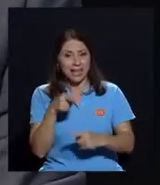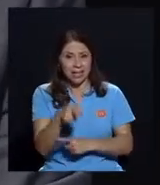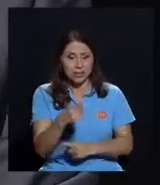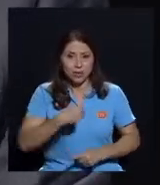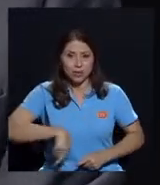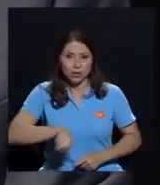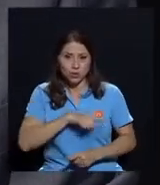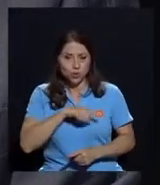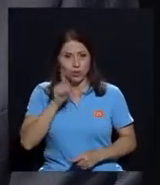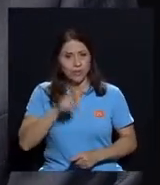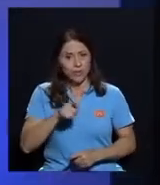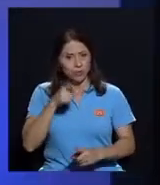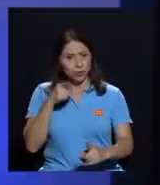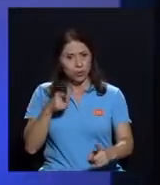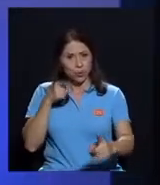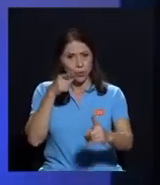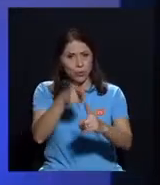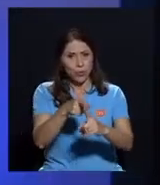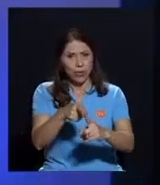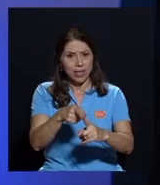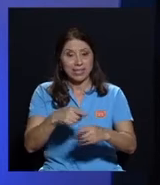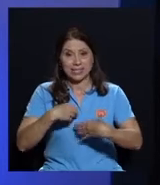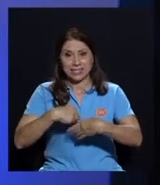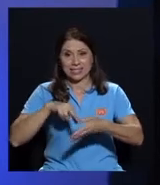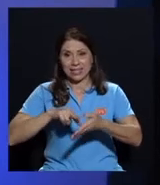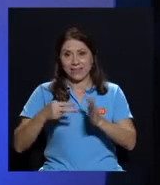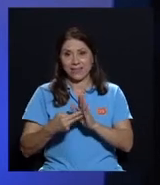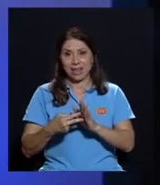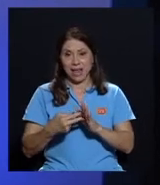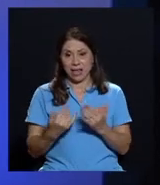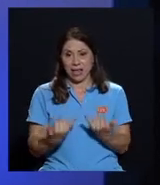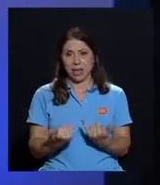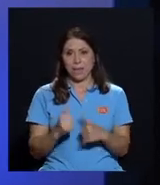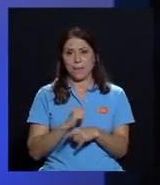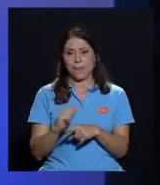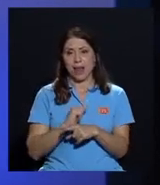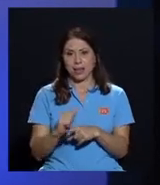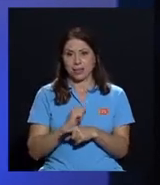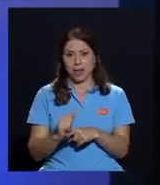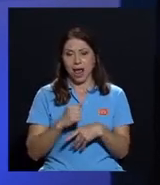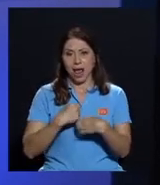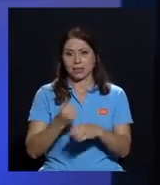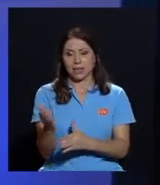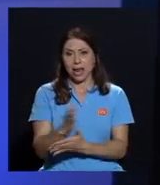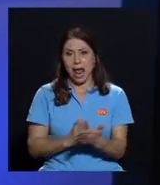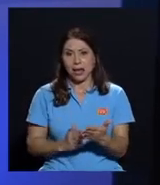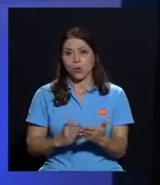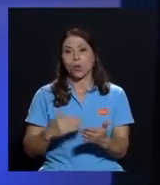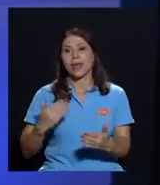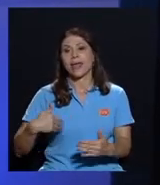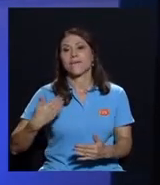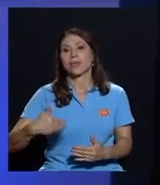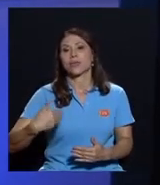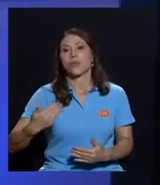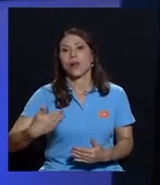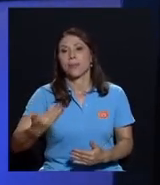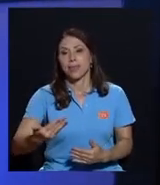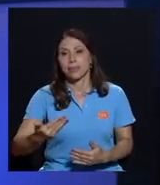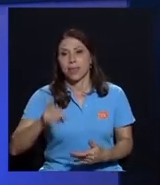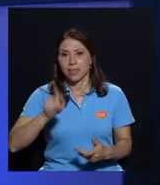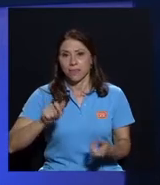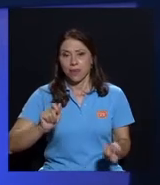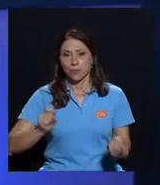que tenemos que encaminar nos es decir es hacer en la práctica algo que eventualmente deberíamos modificar